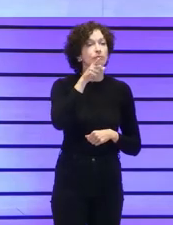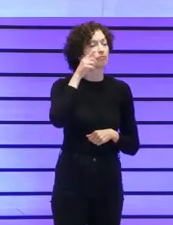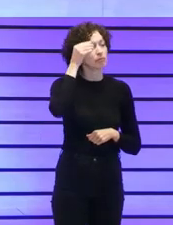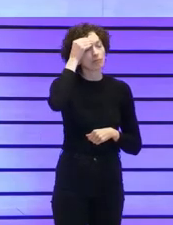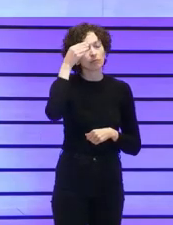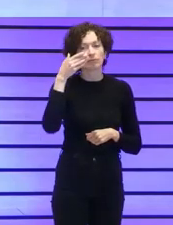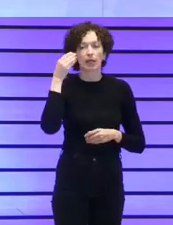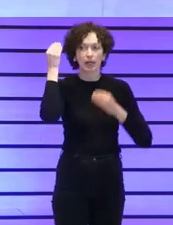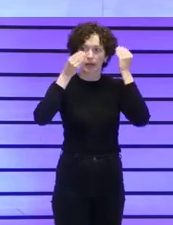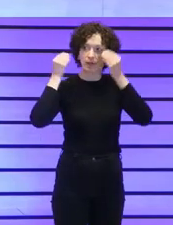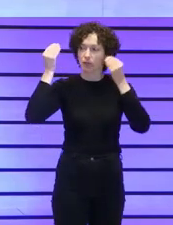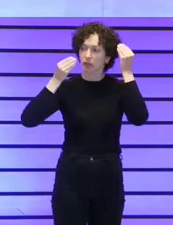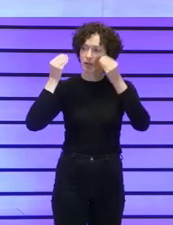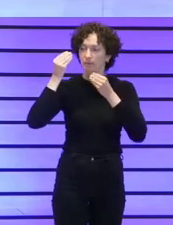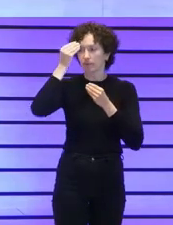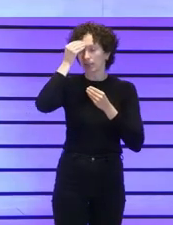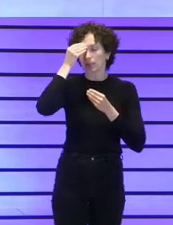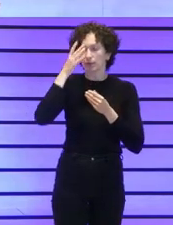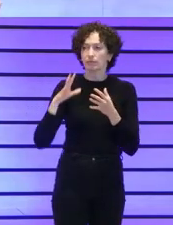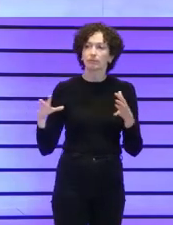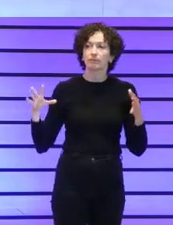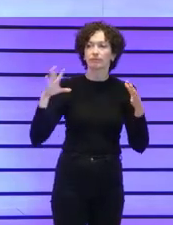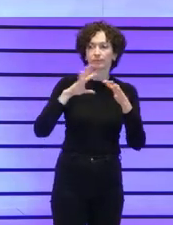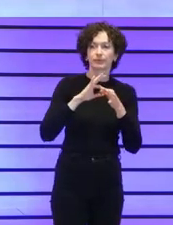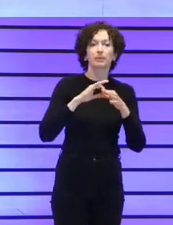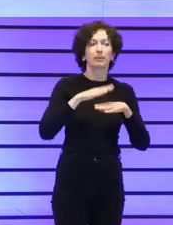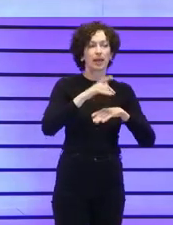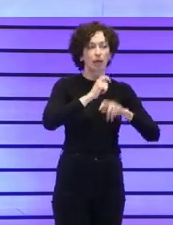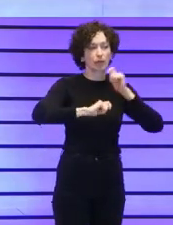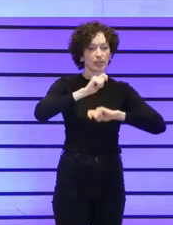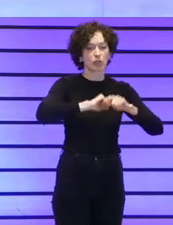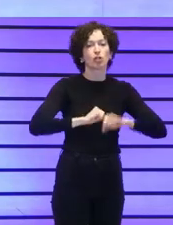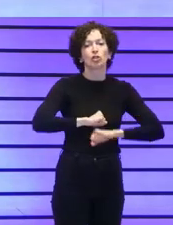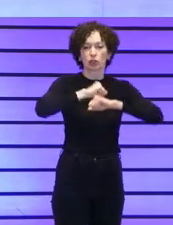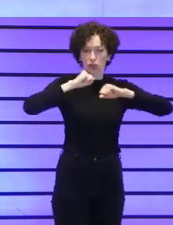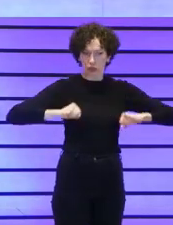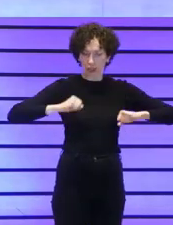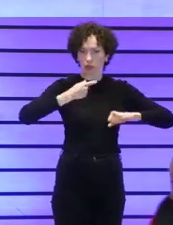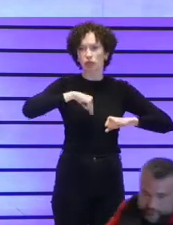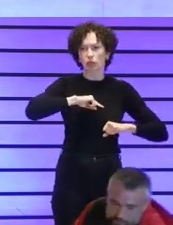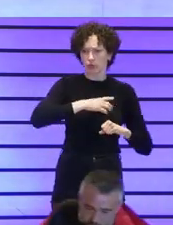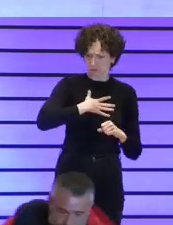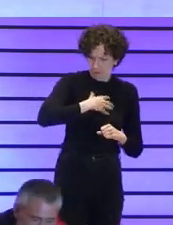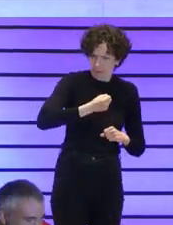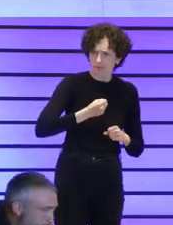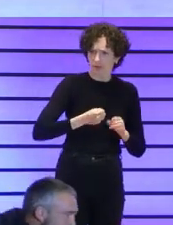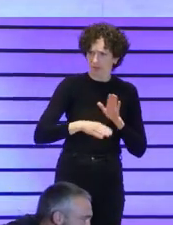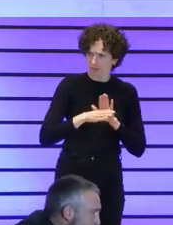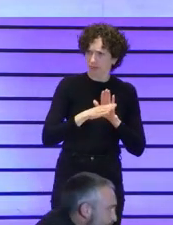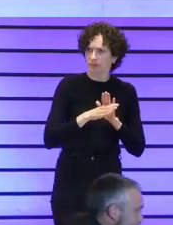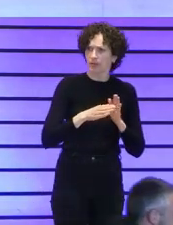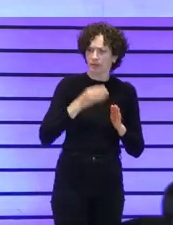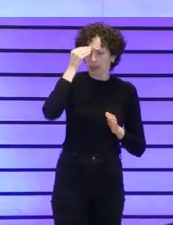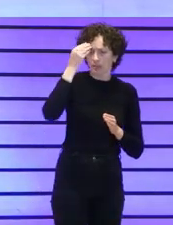deberían centrar las construcciones de organizaciones sólidas, que nos sigamos atreviendo, que pensemos que no nos vamos a hundir, pero que seamos